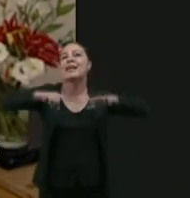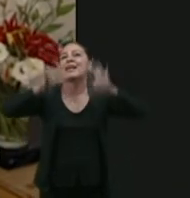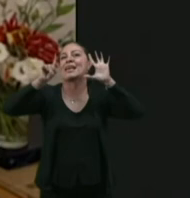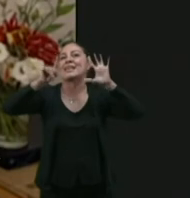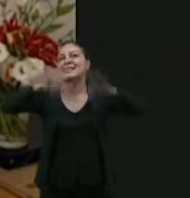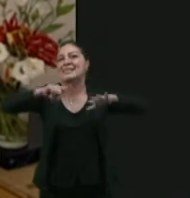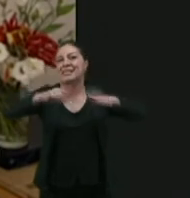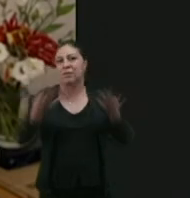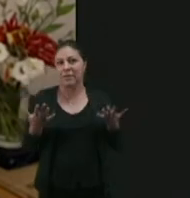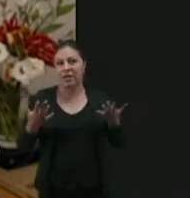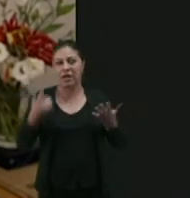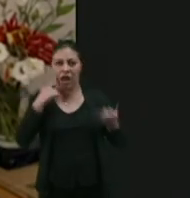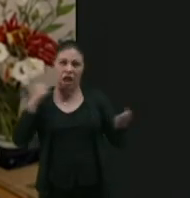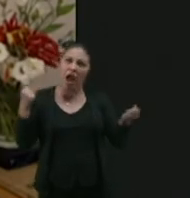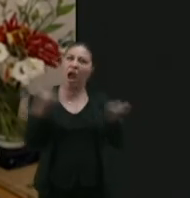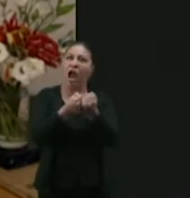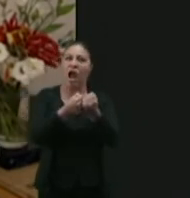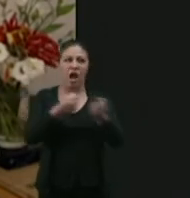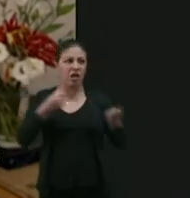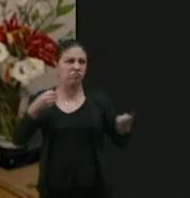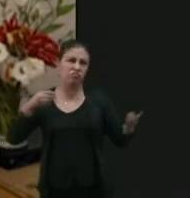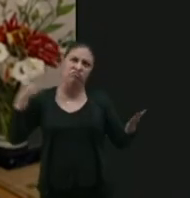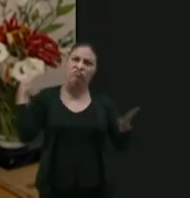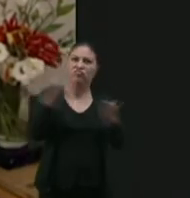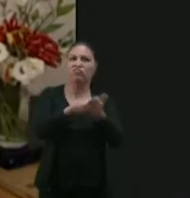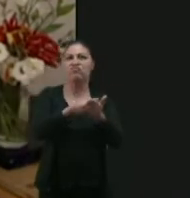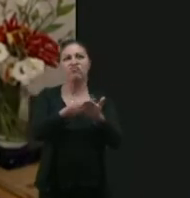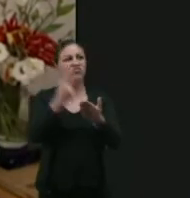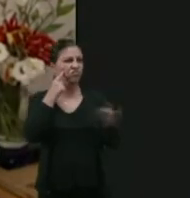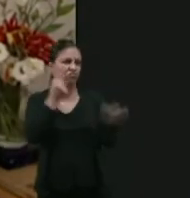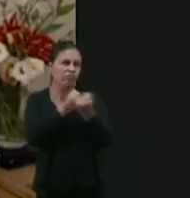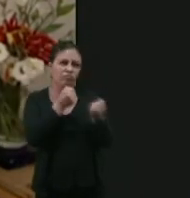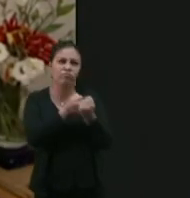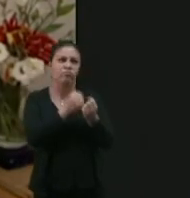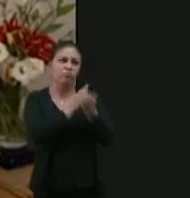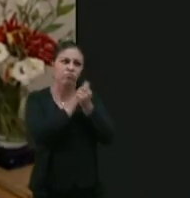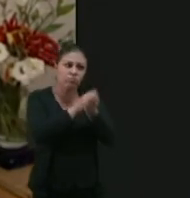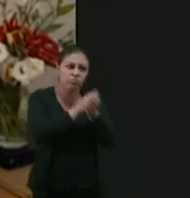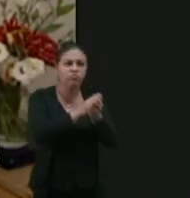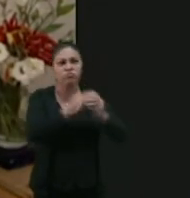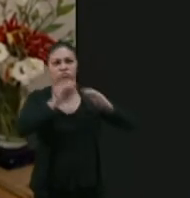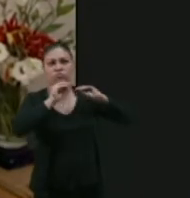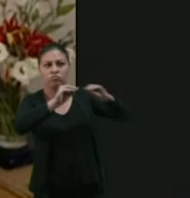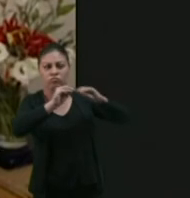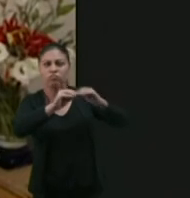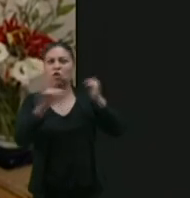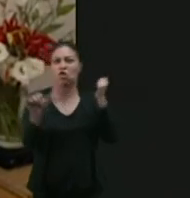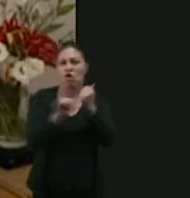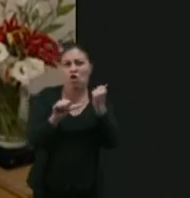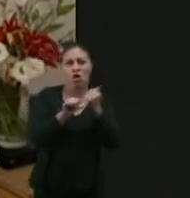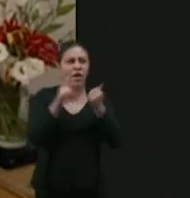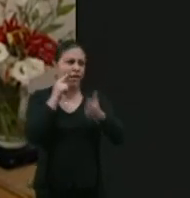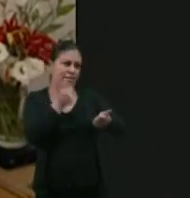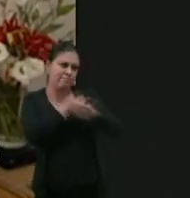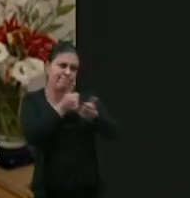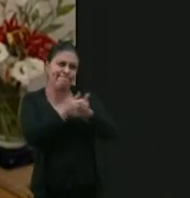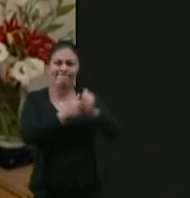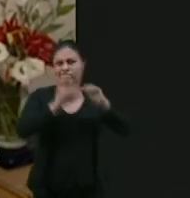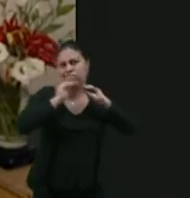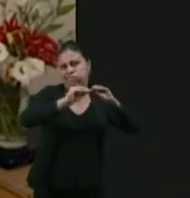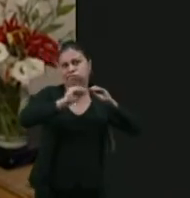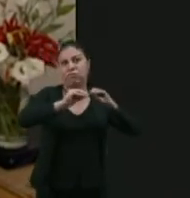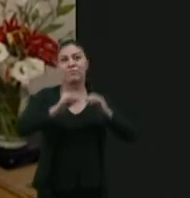Con unos cuantos, unas docenas de startups, ayudándoles a guiarlos, a darles tutoría, a asesorarlos. Y ese da un